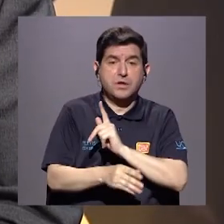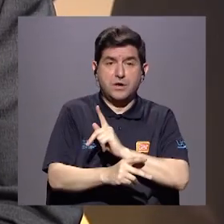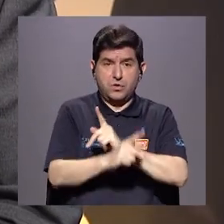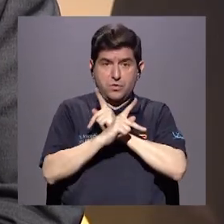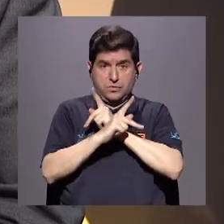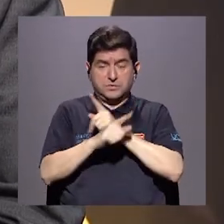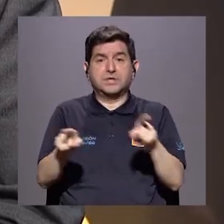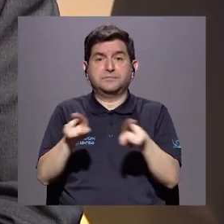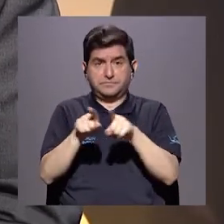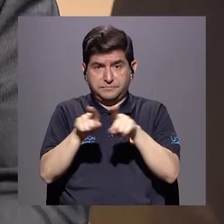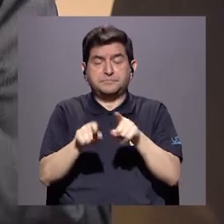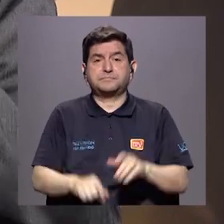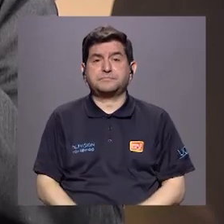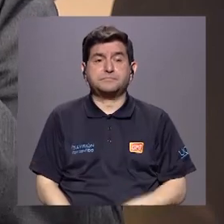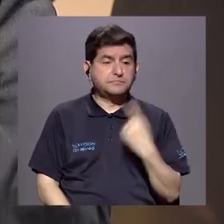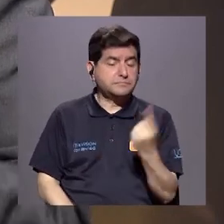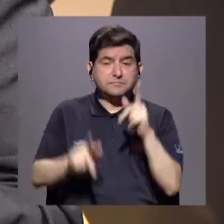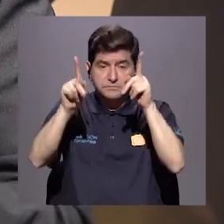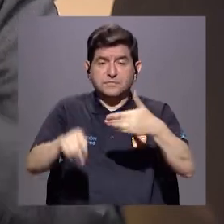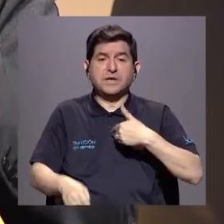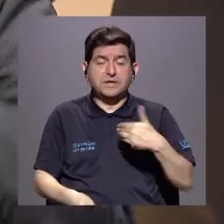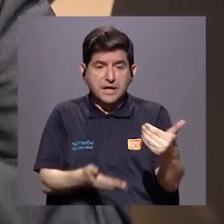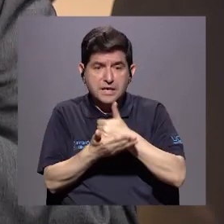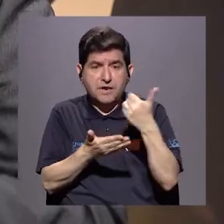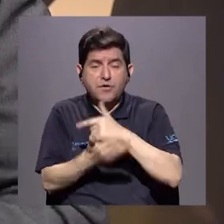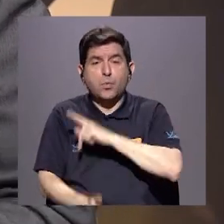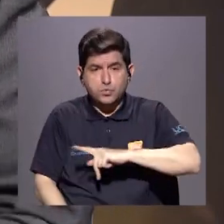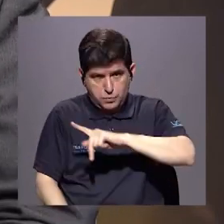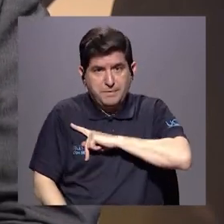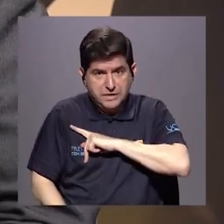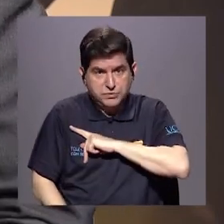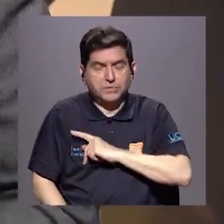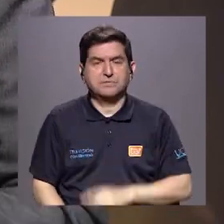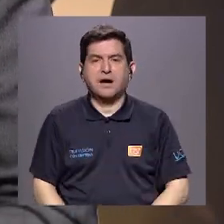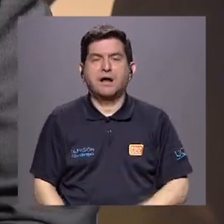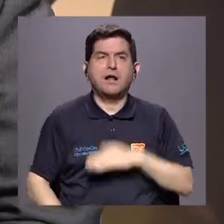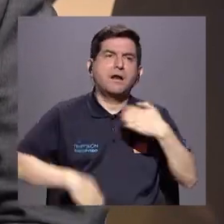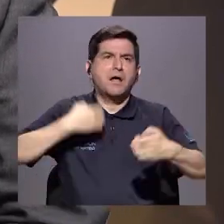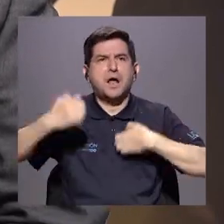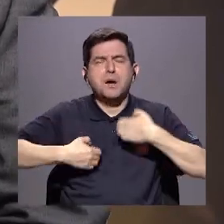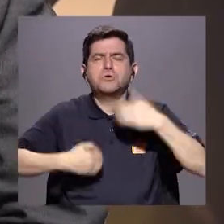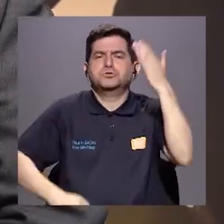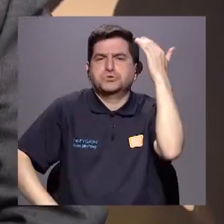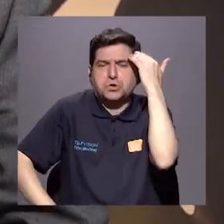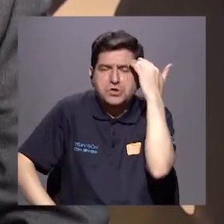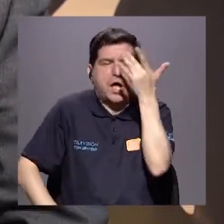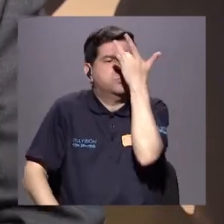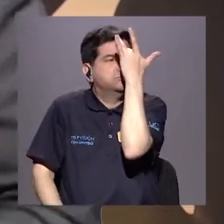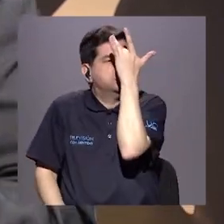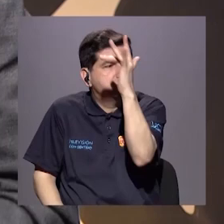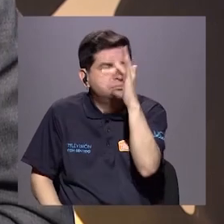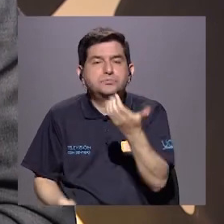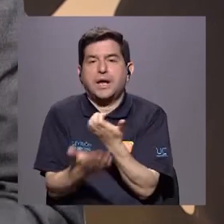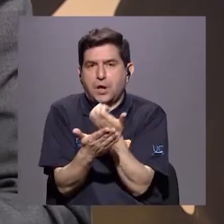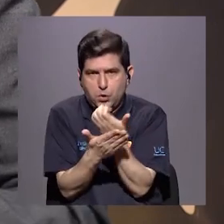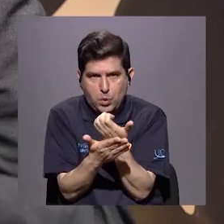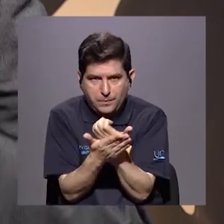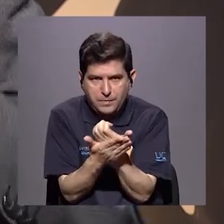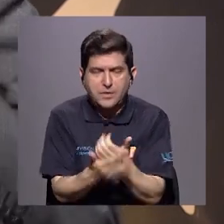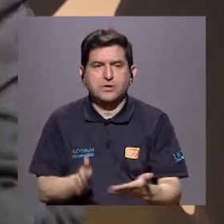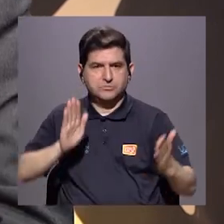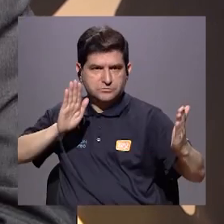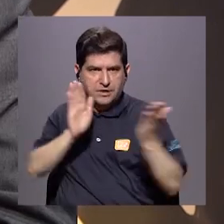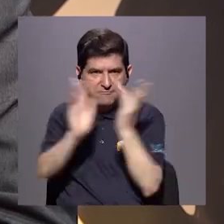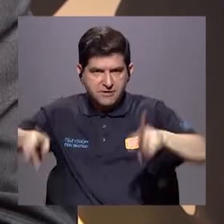un poco esto era cada persona tiene recursos personales que son emocionales cognitivos intelectuales económicos